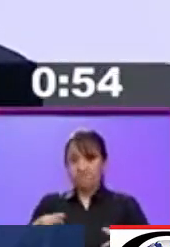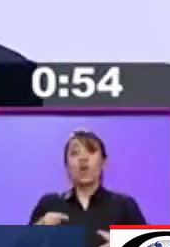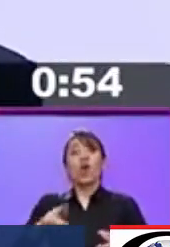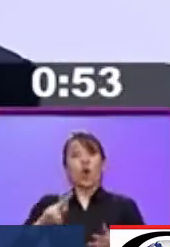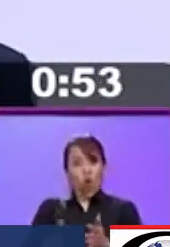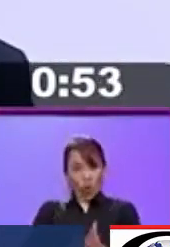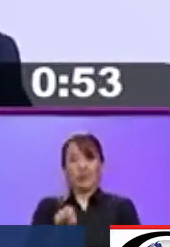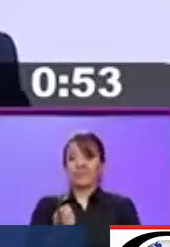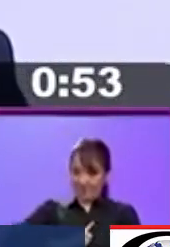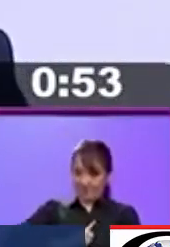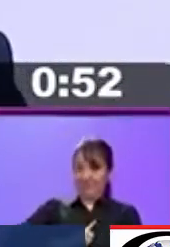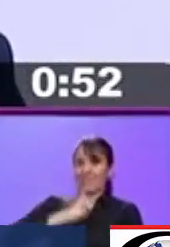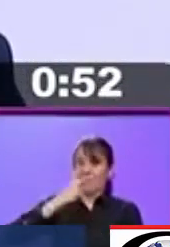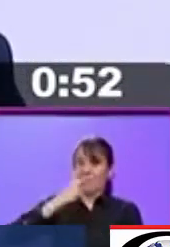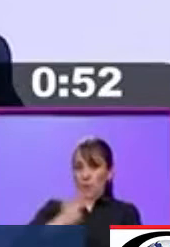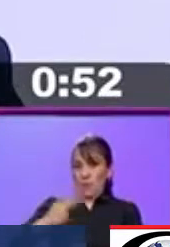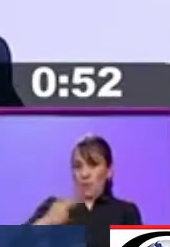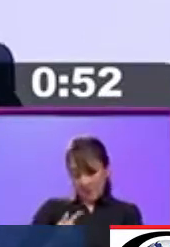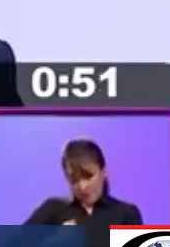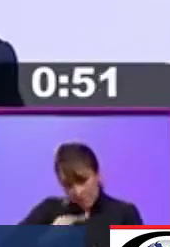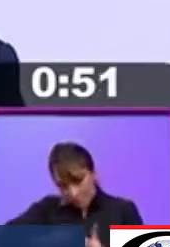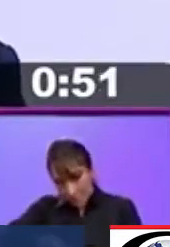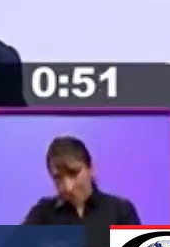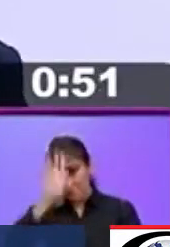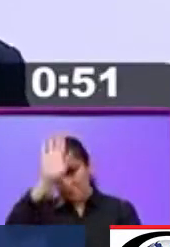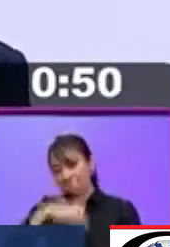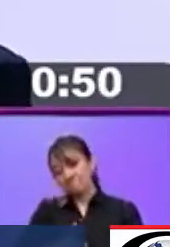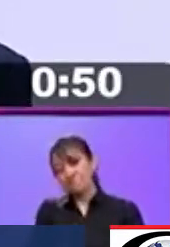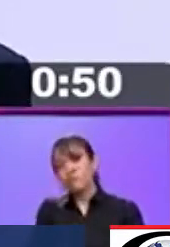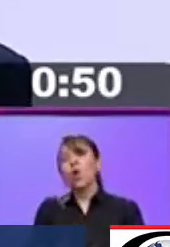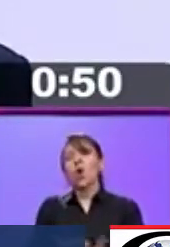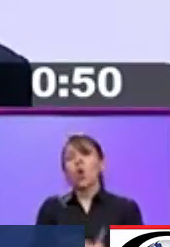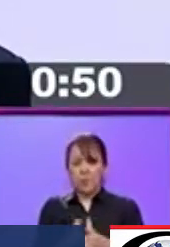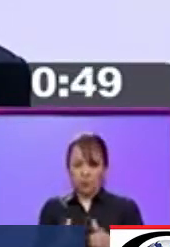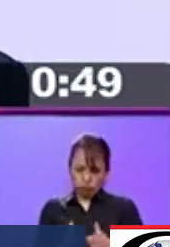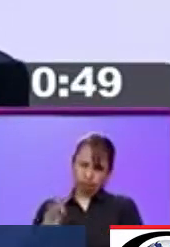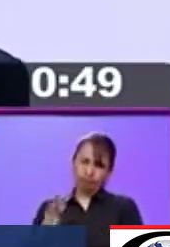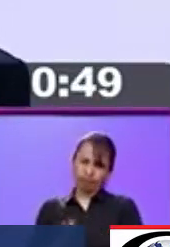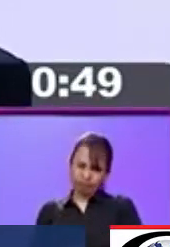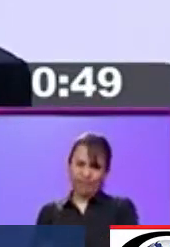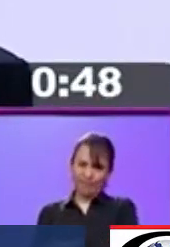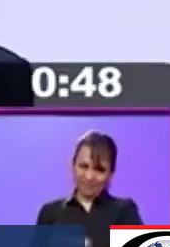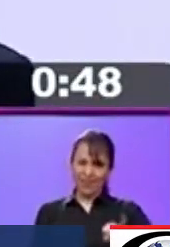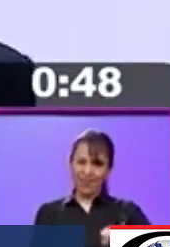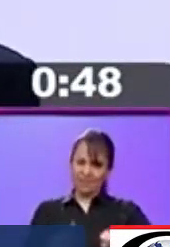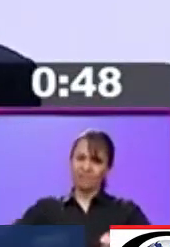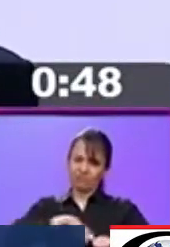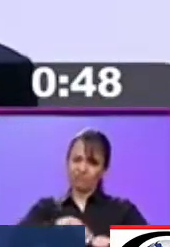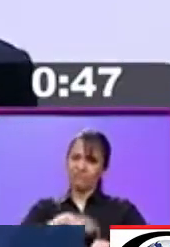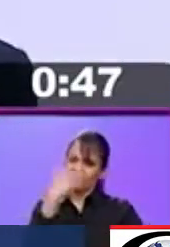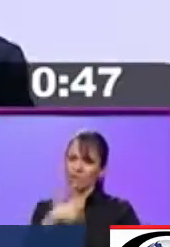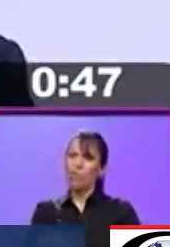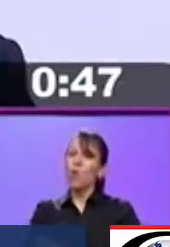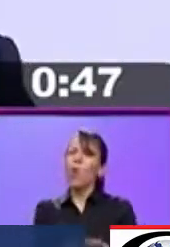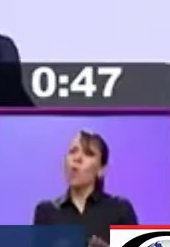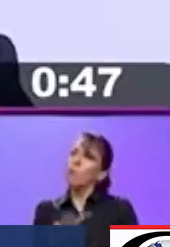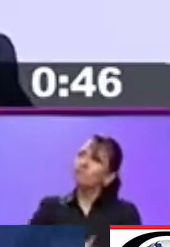en las clínicas. Nosotros somos un proyecto honesto, un proyecto verdadero. Somos un